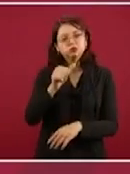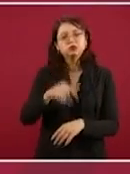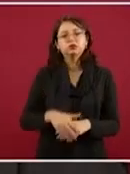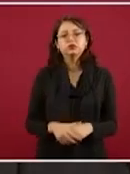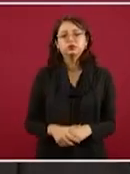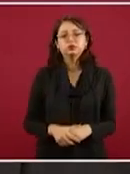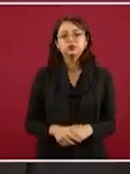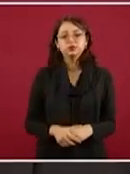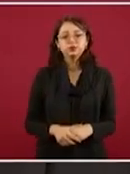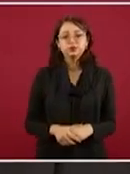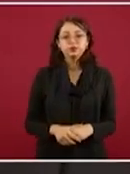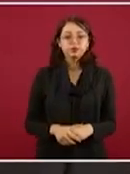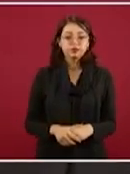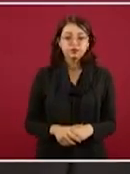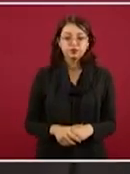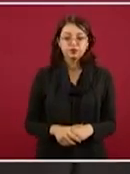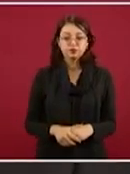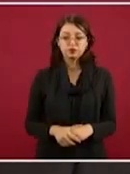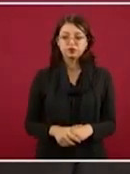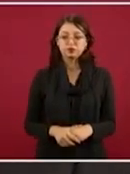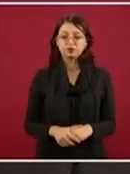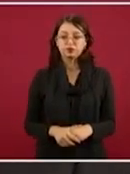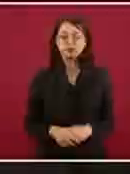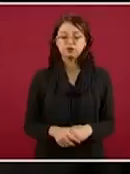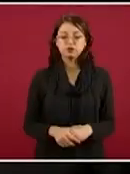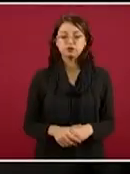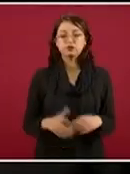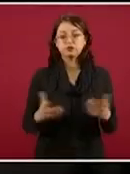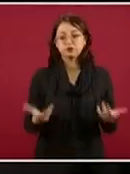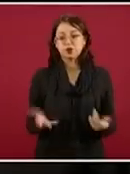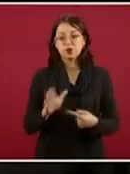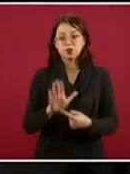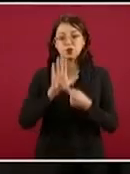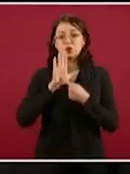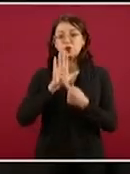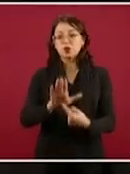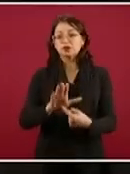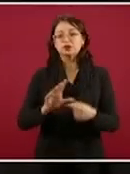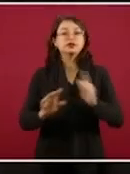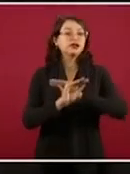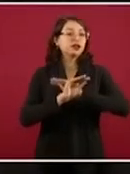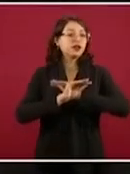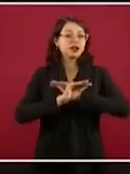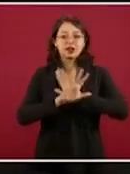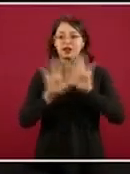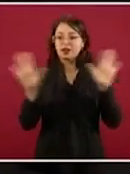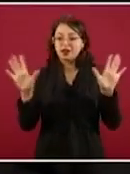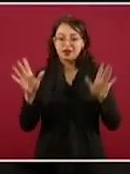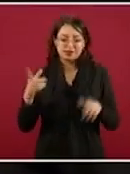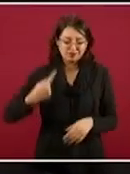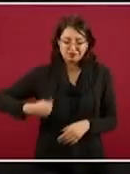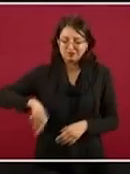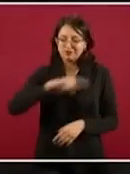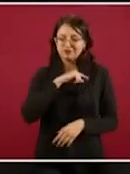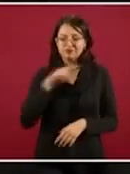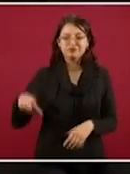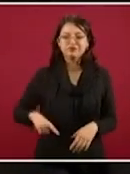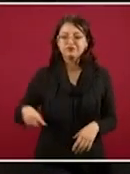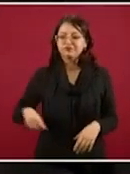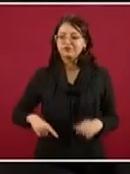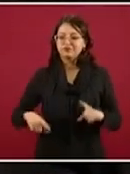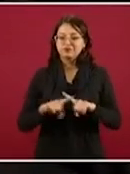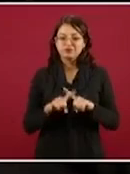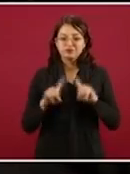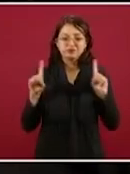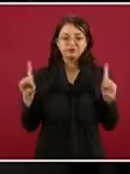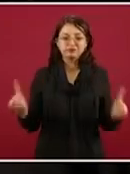Y ya esto deja de manifiesto que no somos iguales.